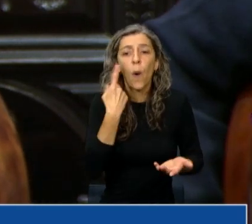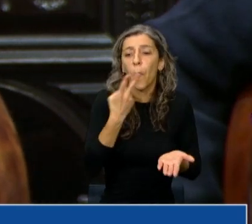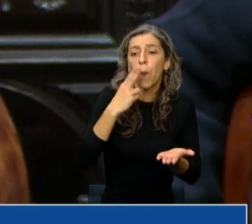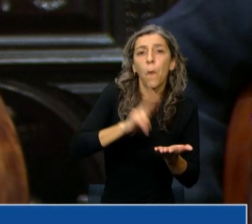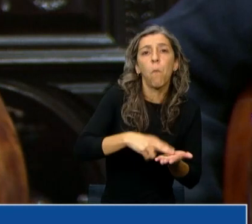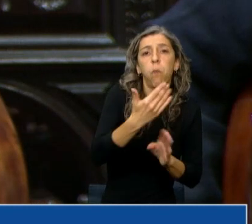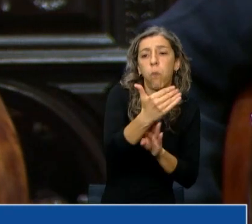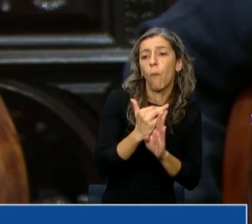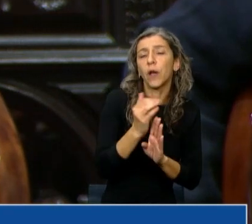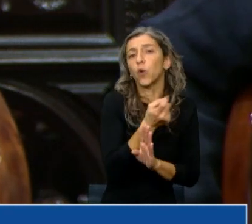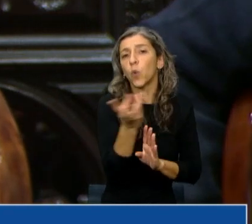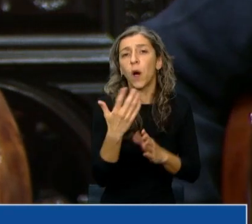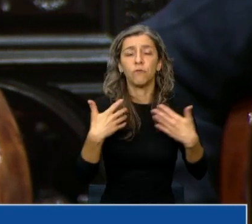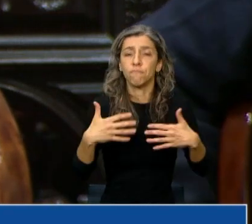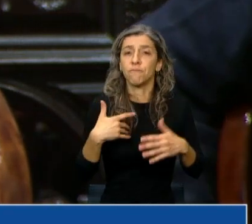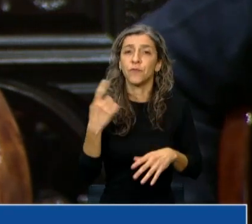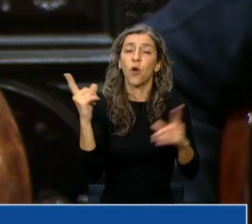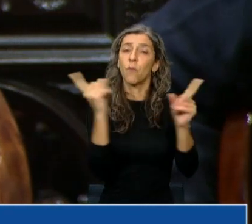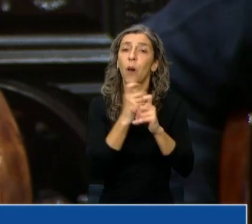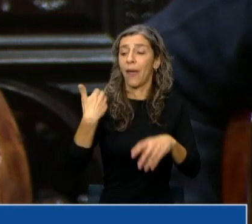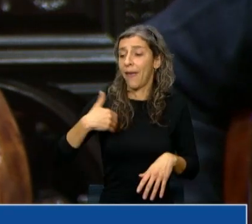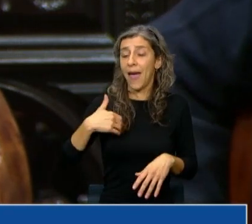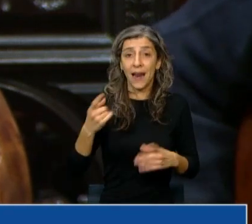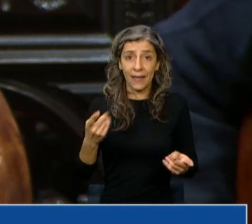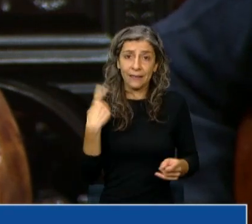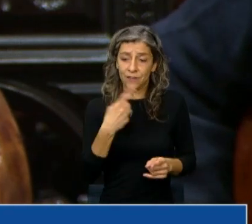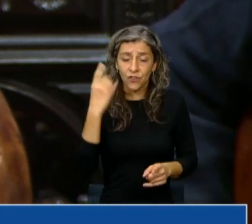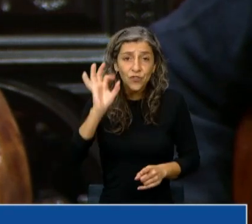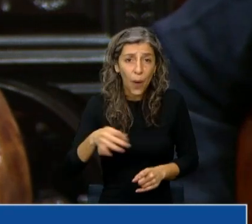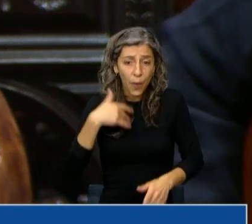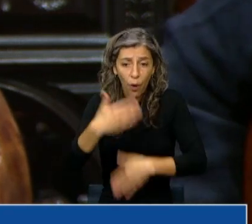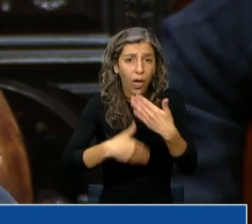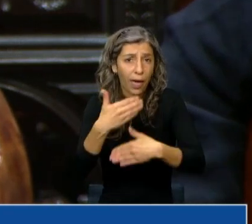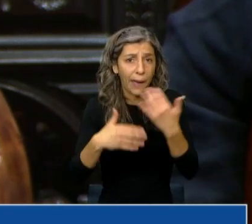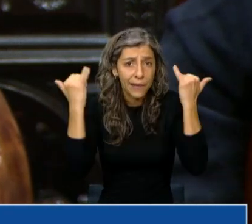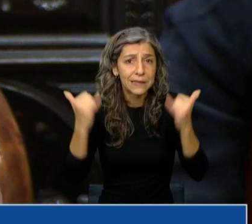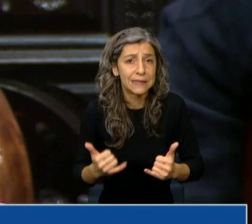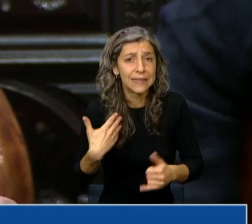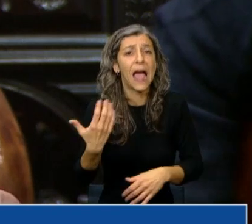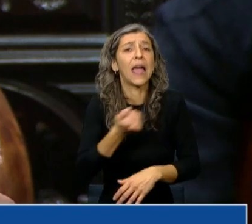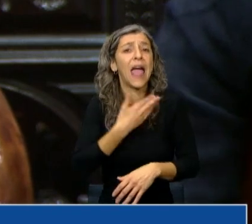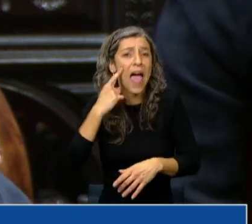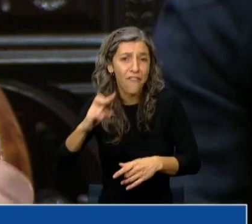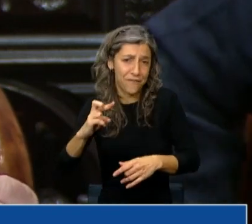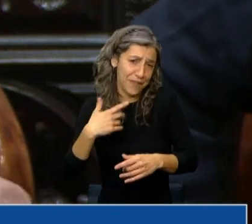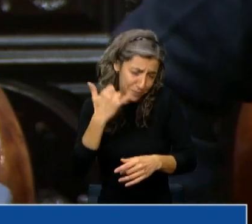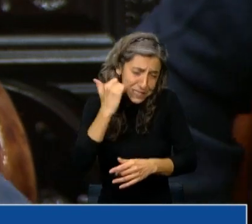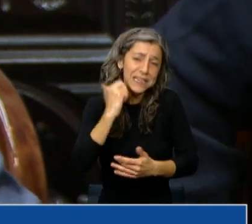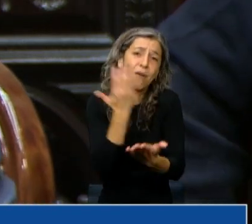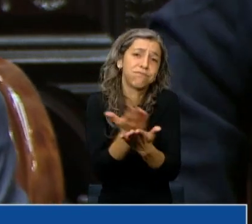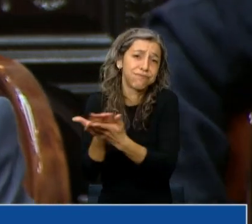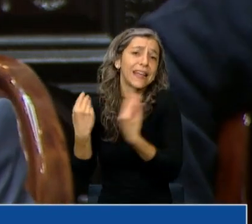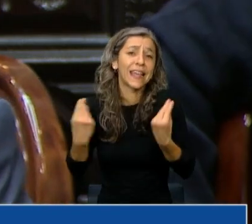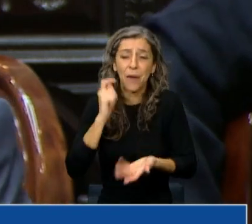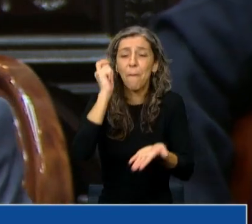problema en la Argentina, a pesar que ha habido avance en esta gestión y mucho esfuerzo de la AFIP, sigue siendo la evasión. Y la evasión no